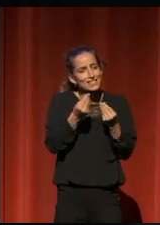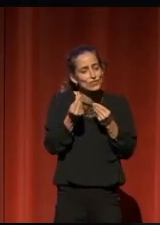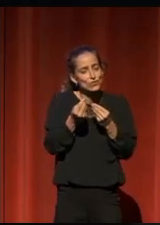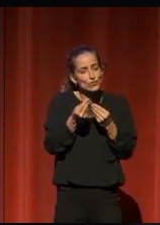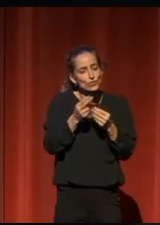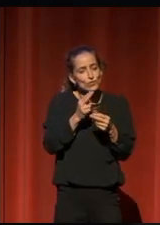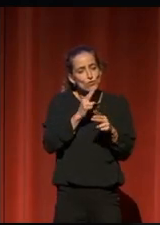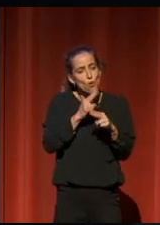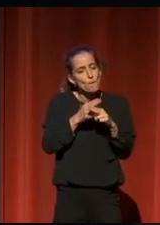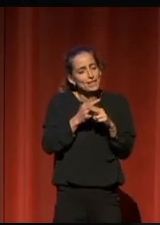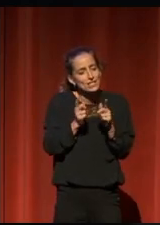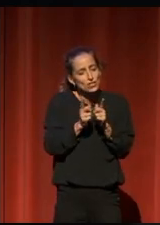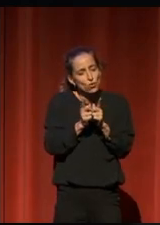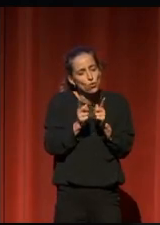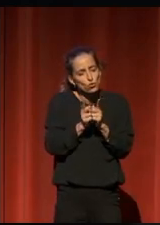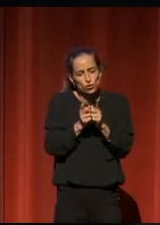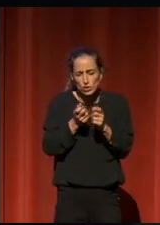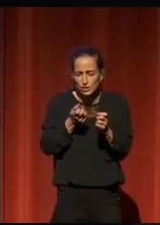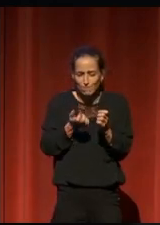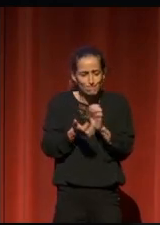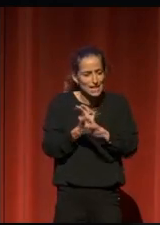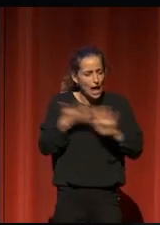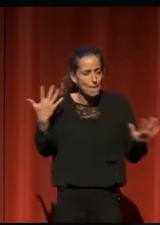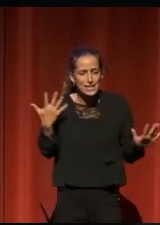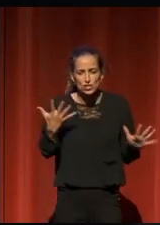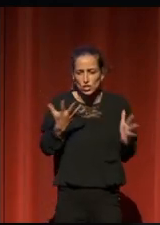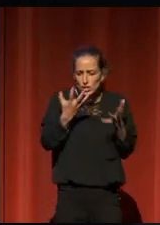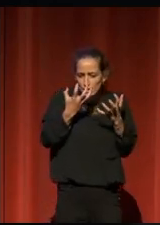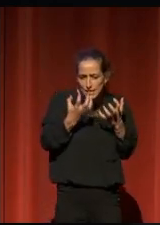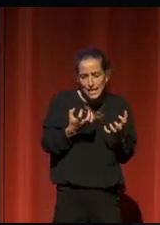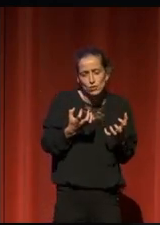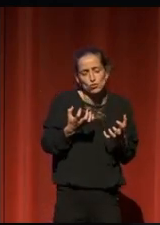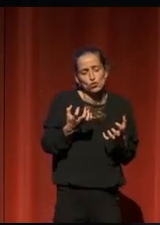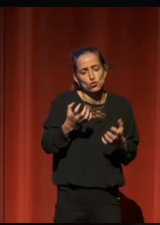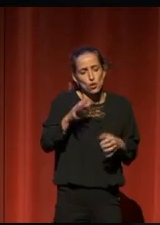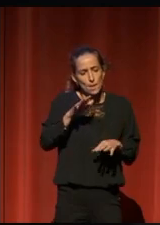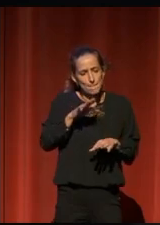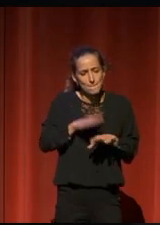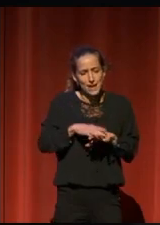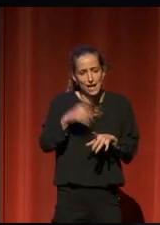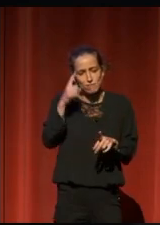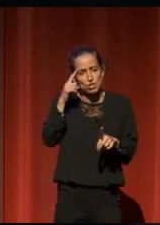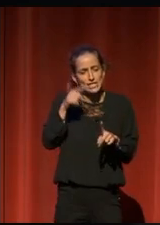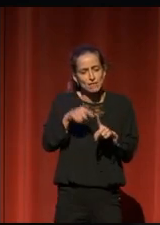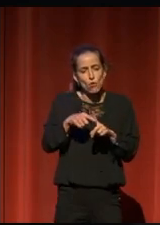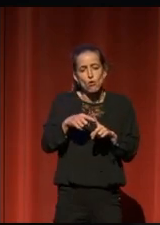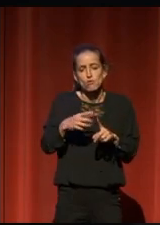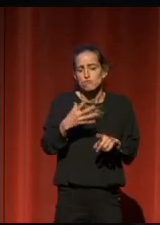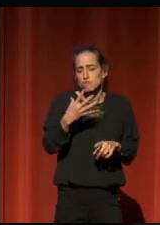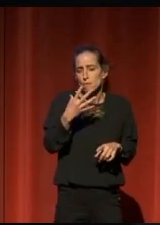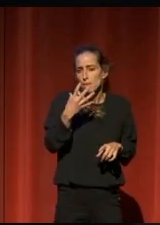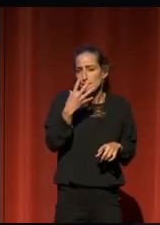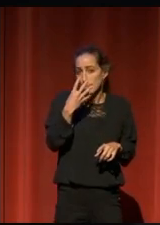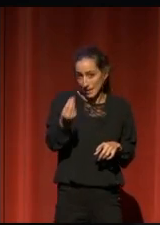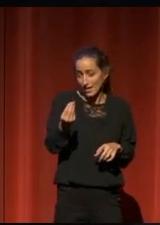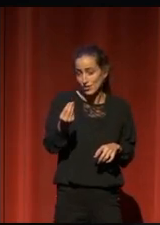cortos, rápidos, secos, para que te entiendan. El perro libro